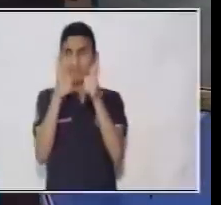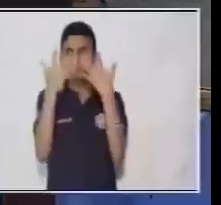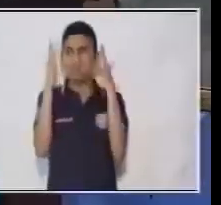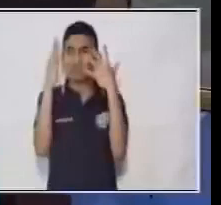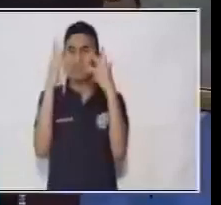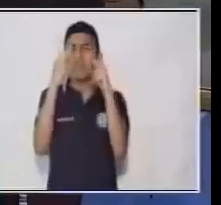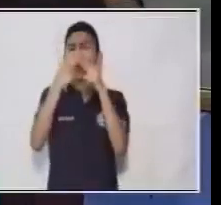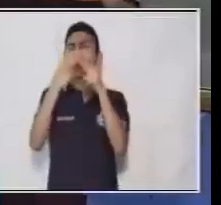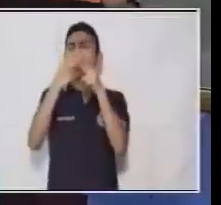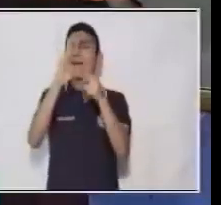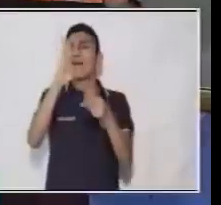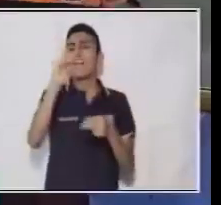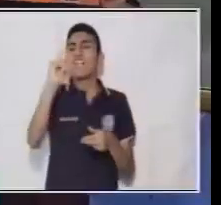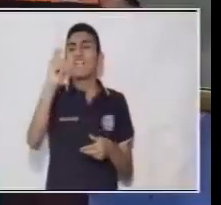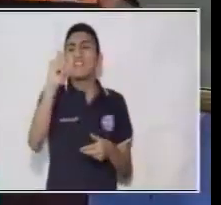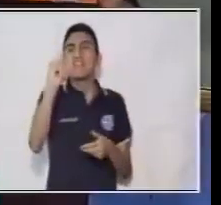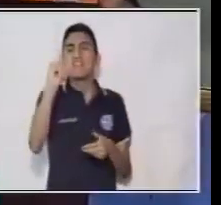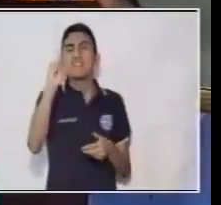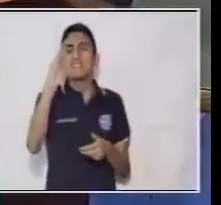La bicicleta.